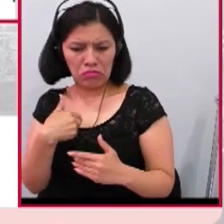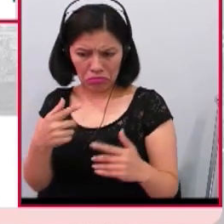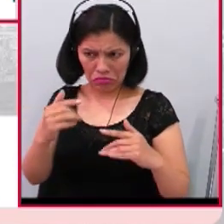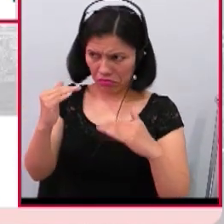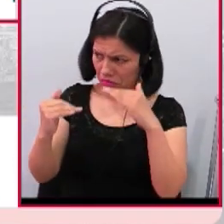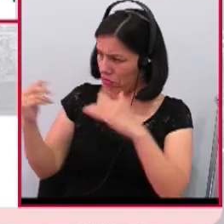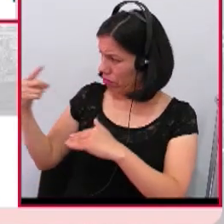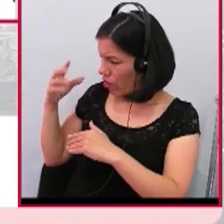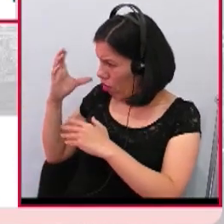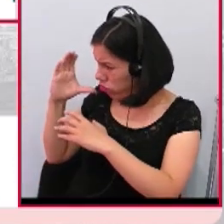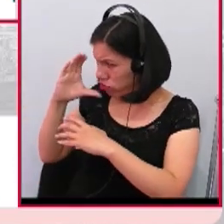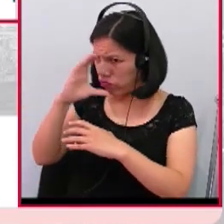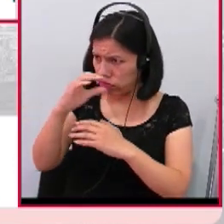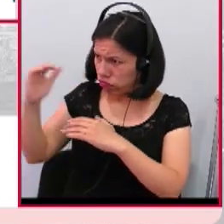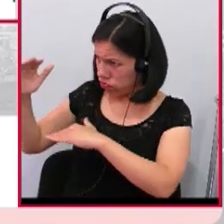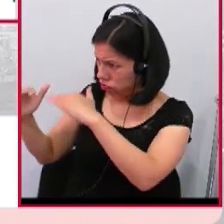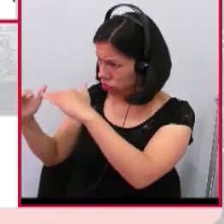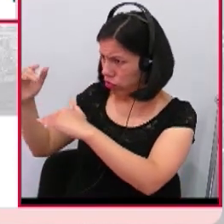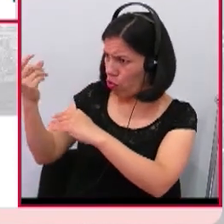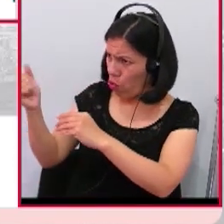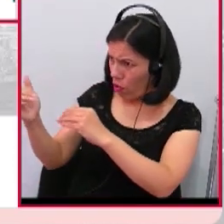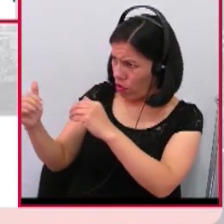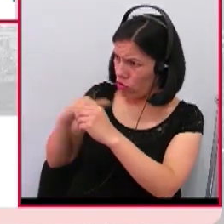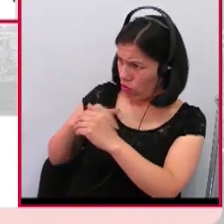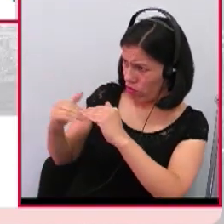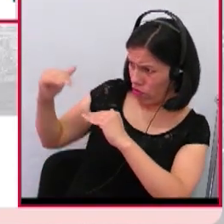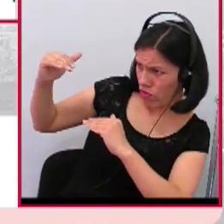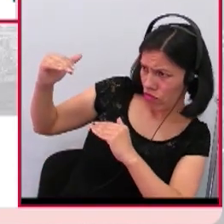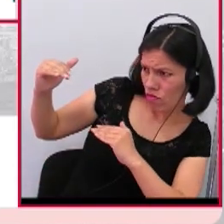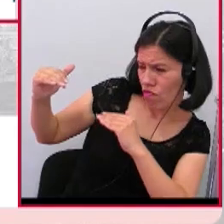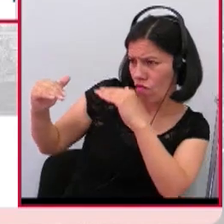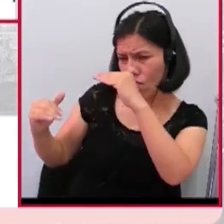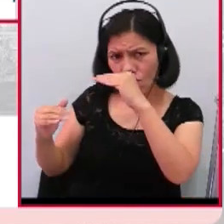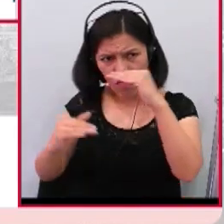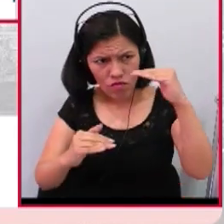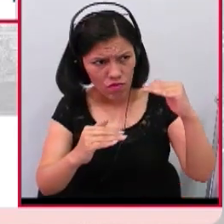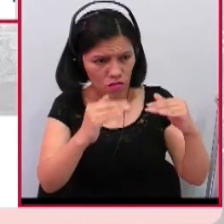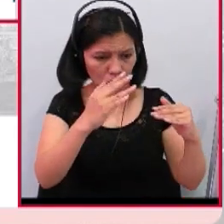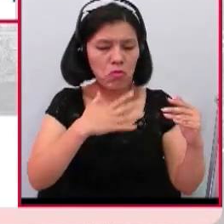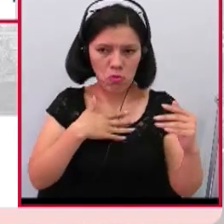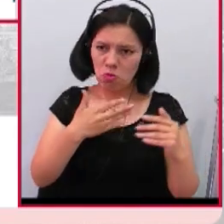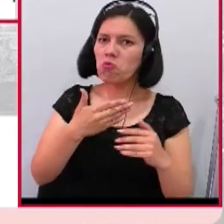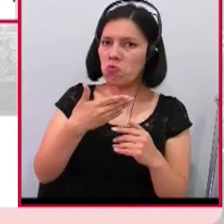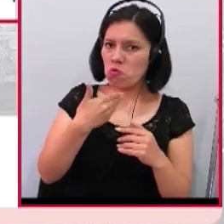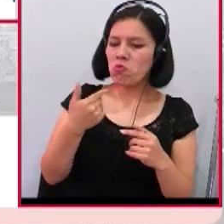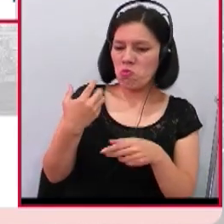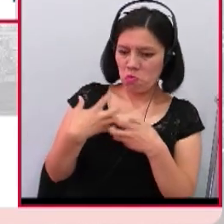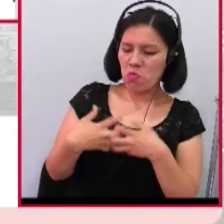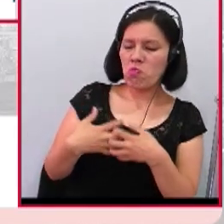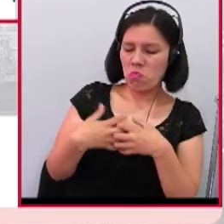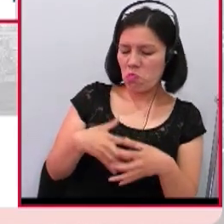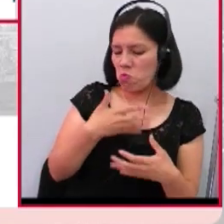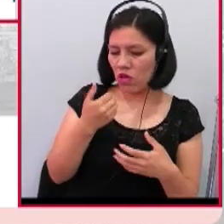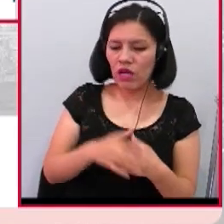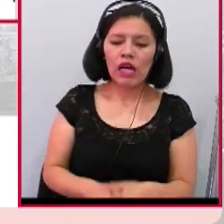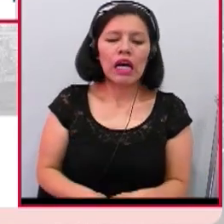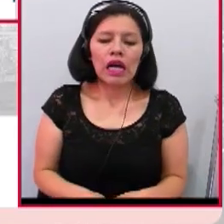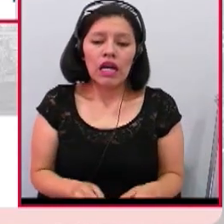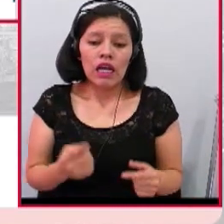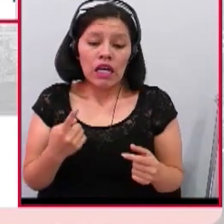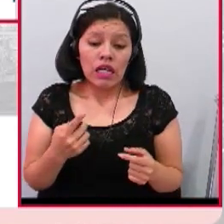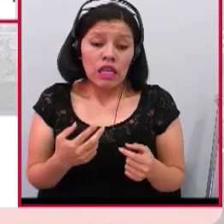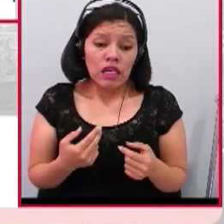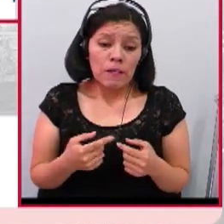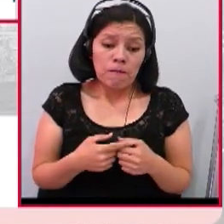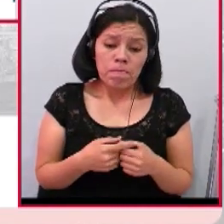igual. Este mismo artículo menciona que las mejores operaciones llevadas a nivel mundial están hasta 120.000 toneladas por campaña